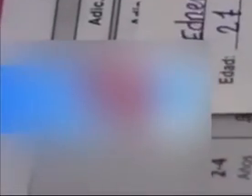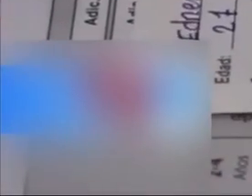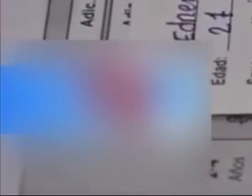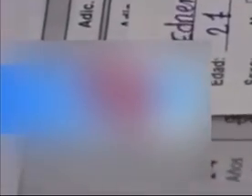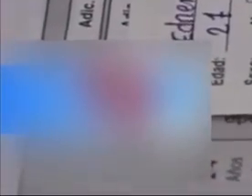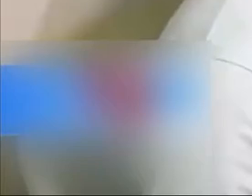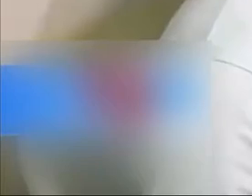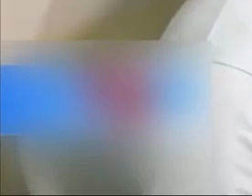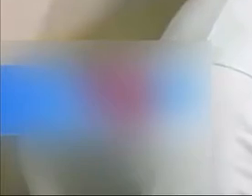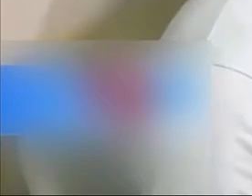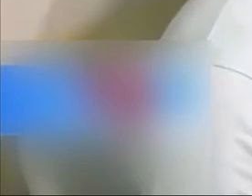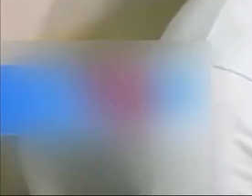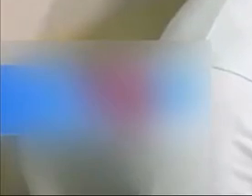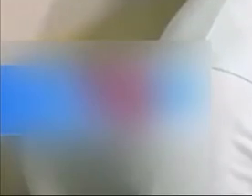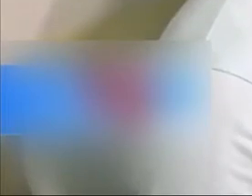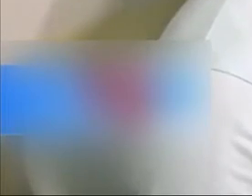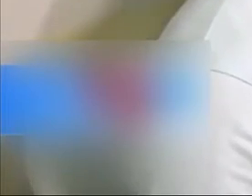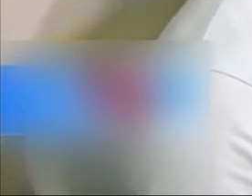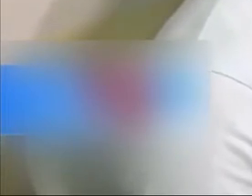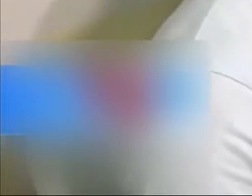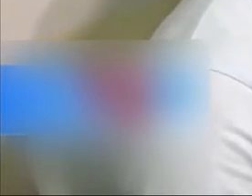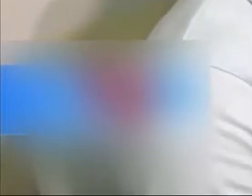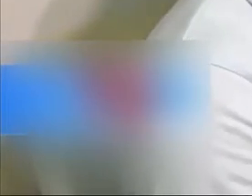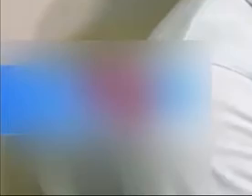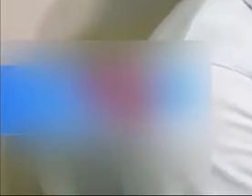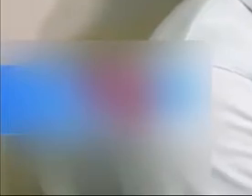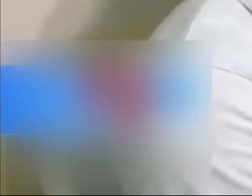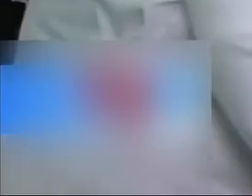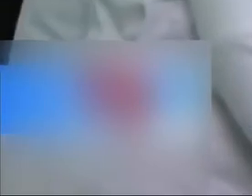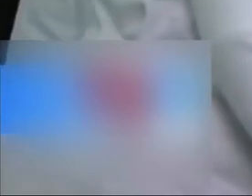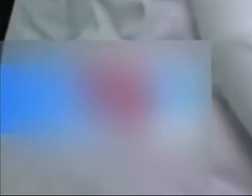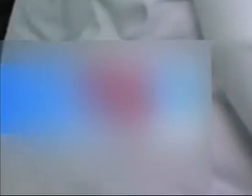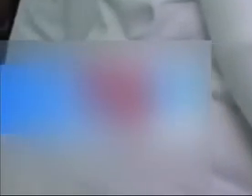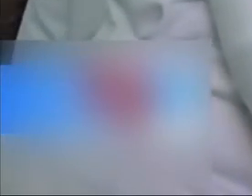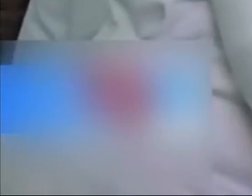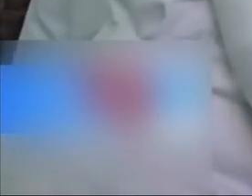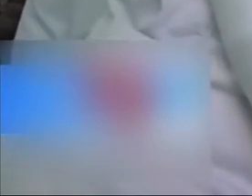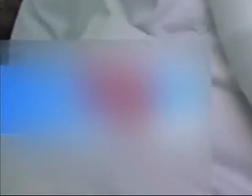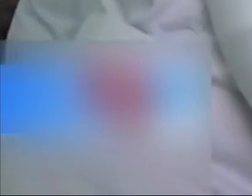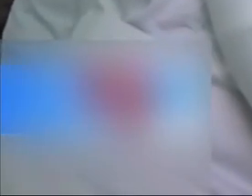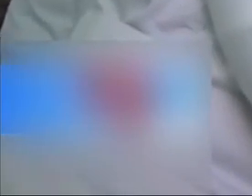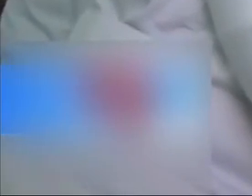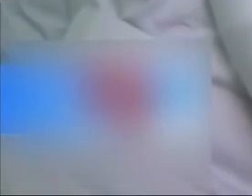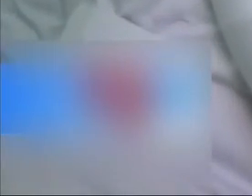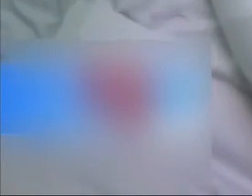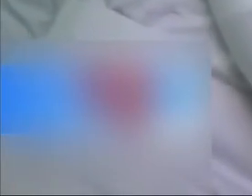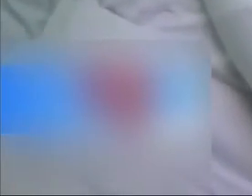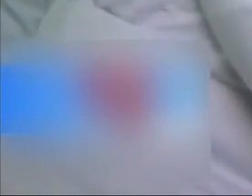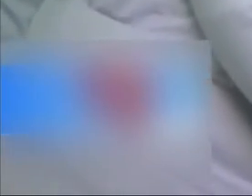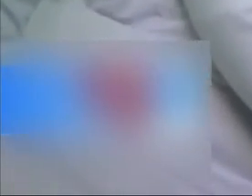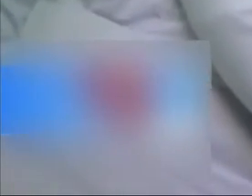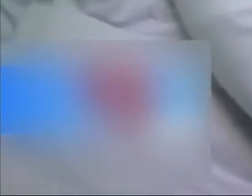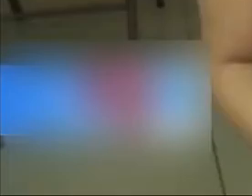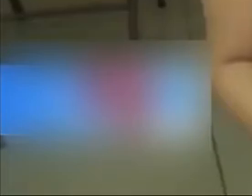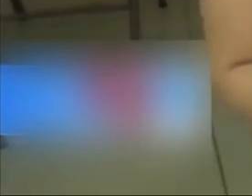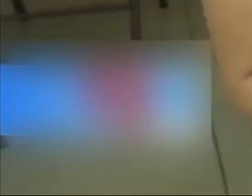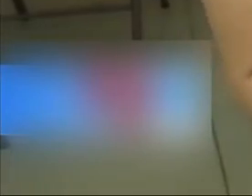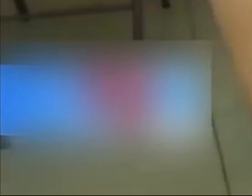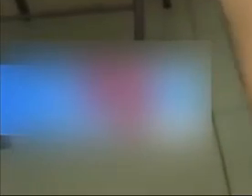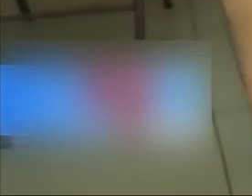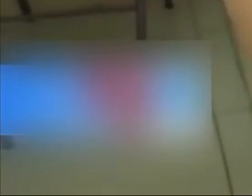personas vacunadas de 2 años en adelante. Gracias a Dios tenemos la fortaleza de nuestro modelo de salud que nos permite